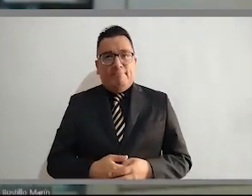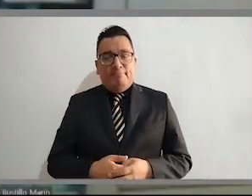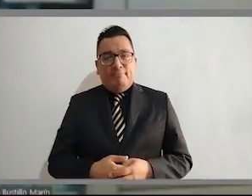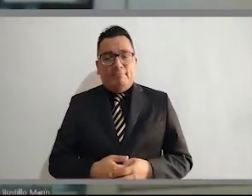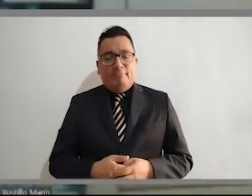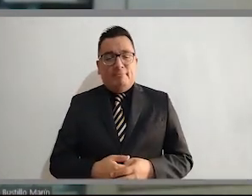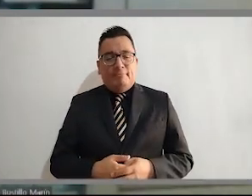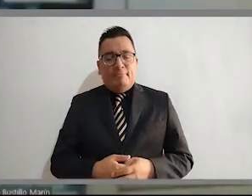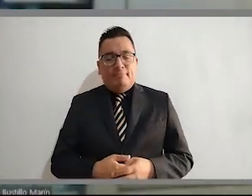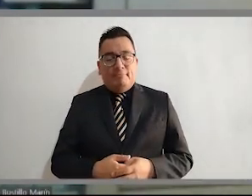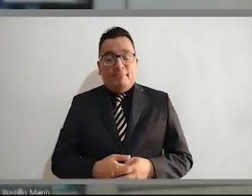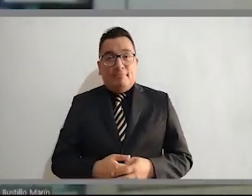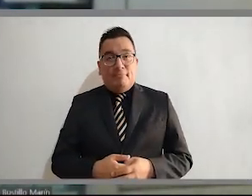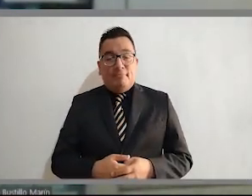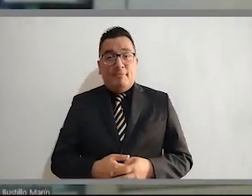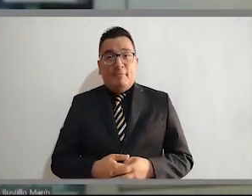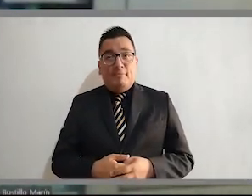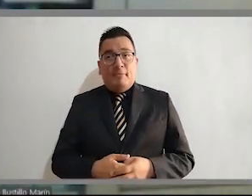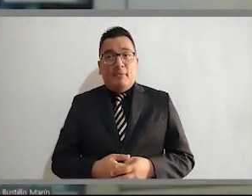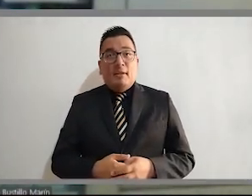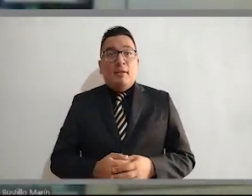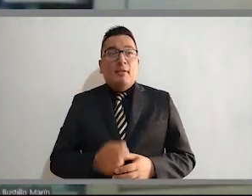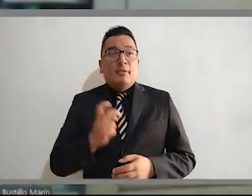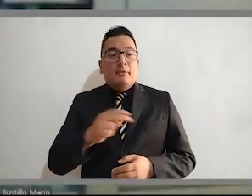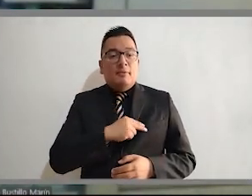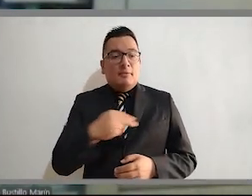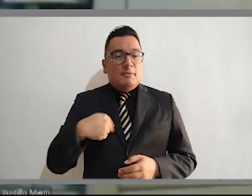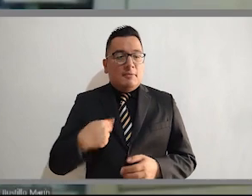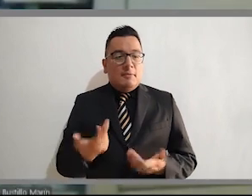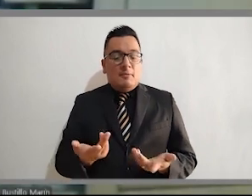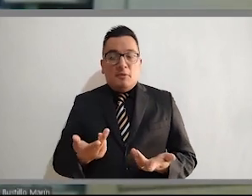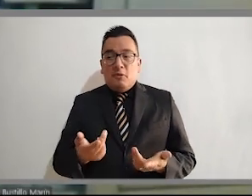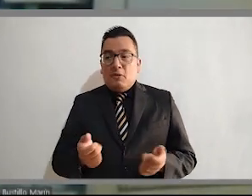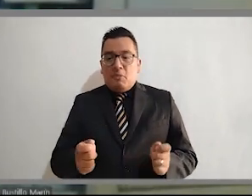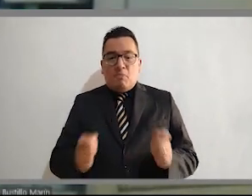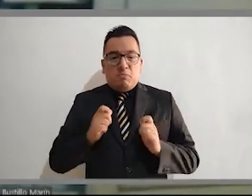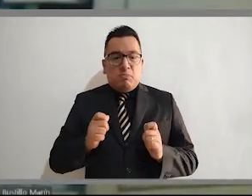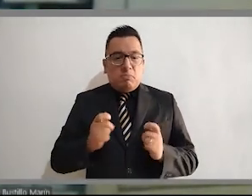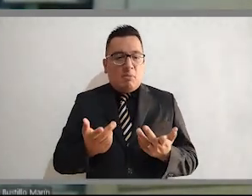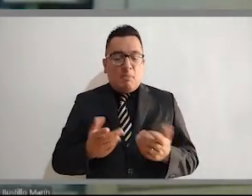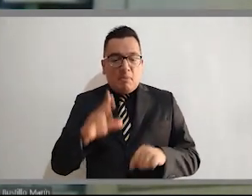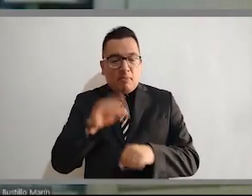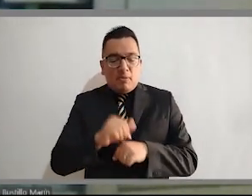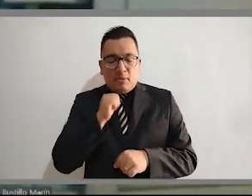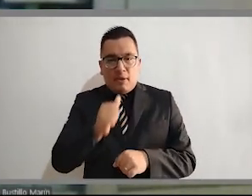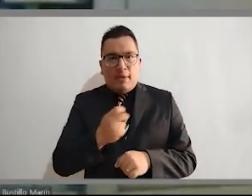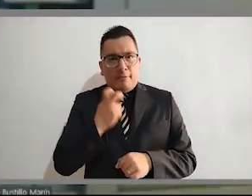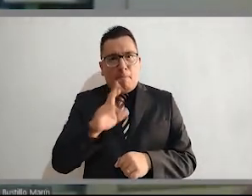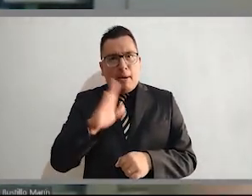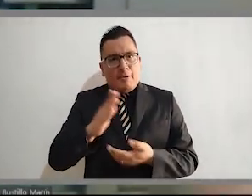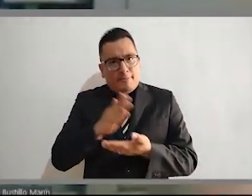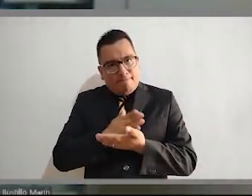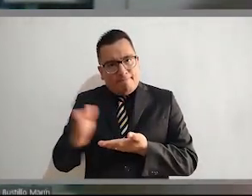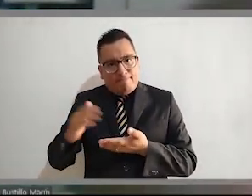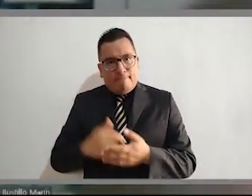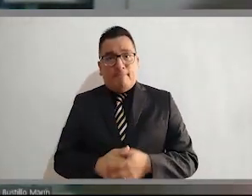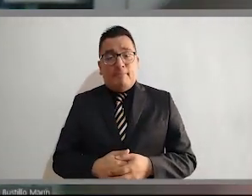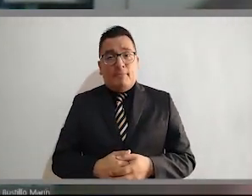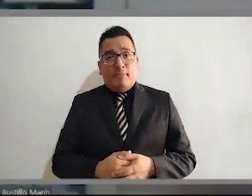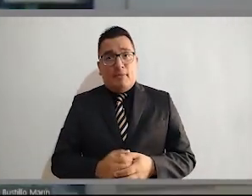Por el hecho de ser lo que somos y no nos dejan ejercer el cargo, es un acto de discriminación. Y lo que buscamos